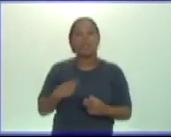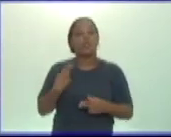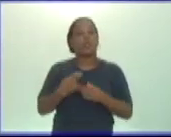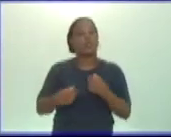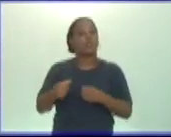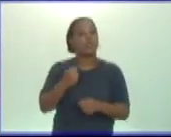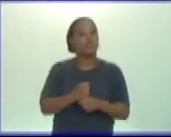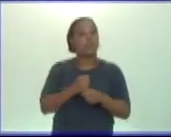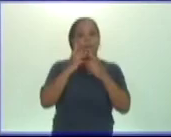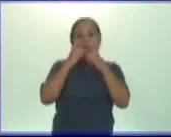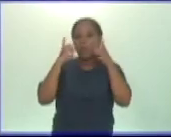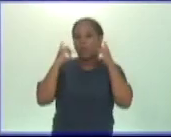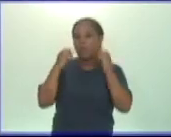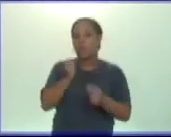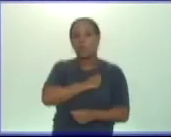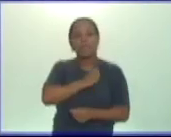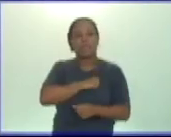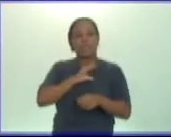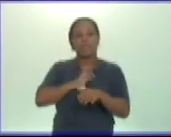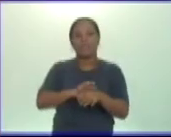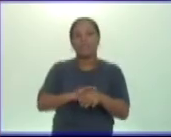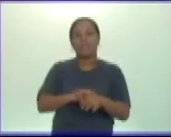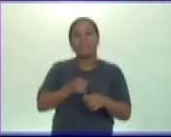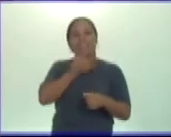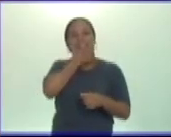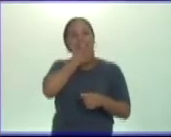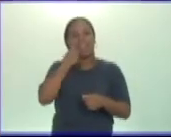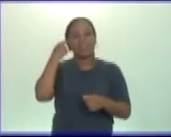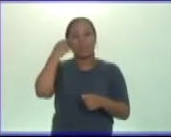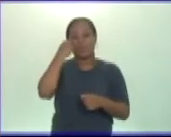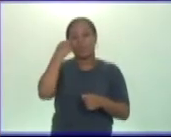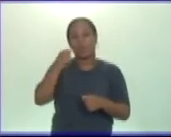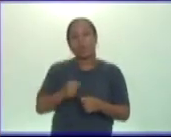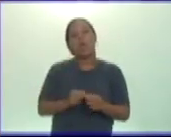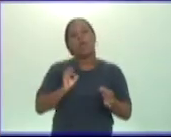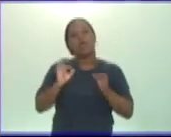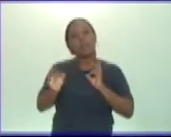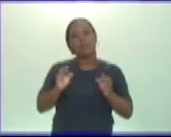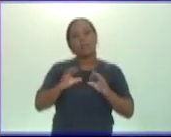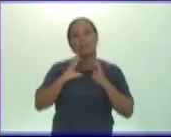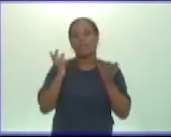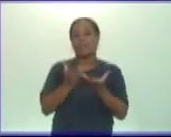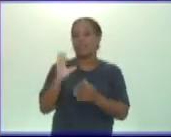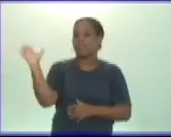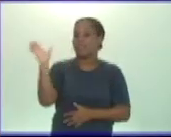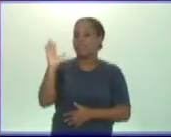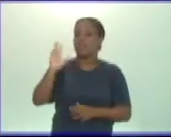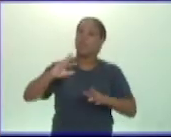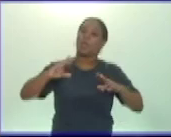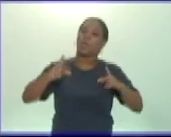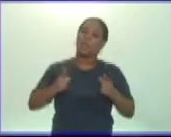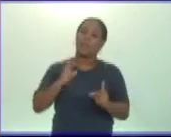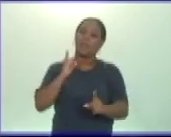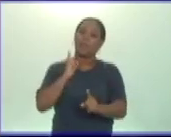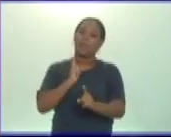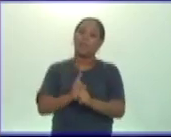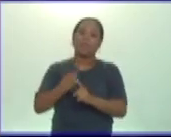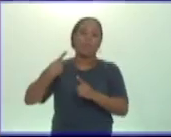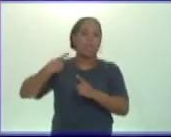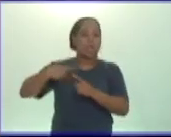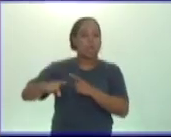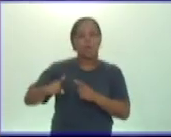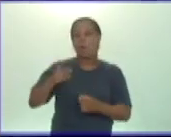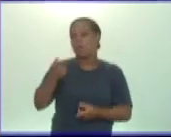enfermedad. Sonría con los ojos y cuide al planeta. Nos estamos despidiendo y nos volveremos a encontrar en próximos espacios